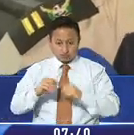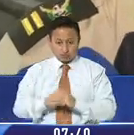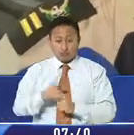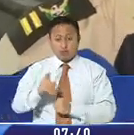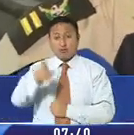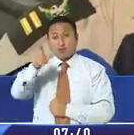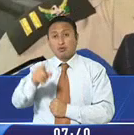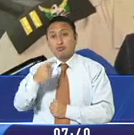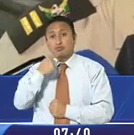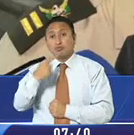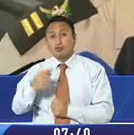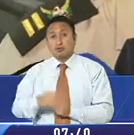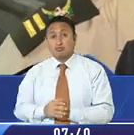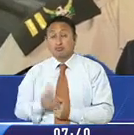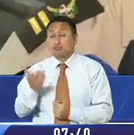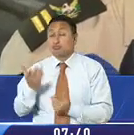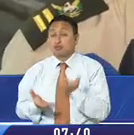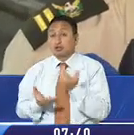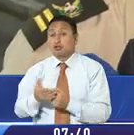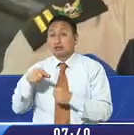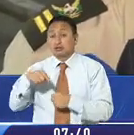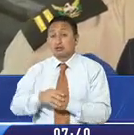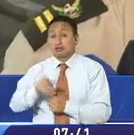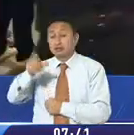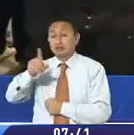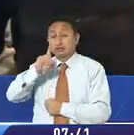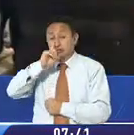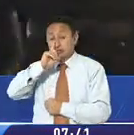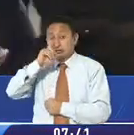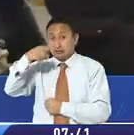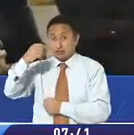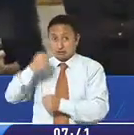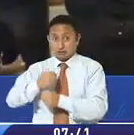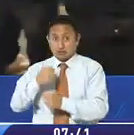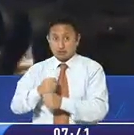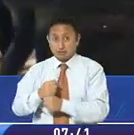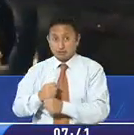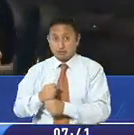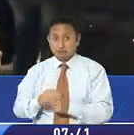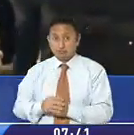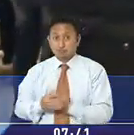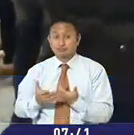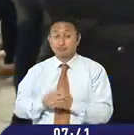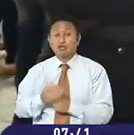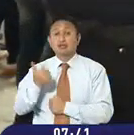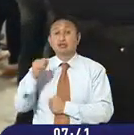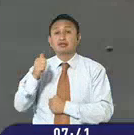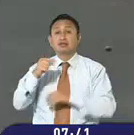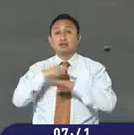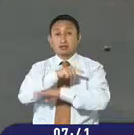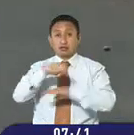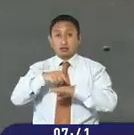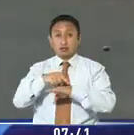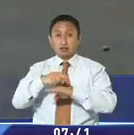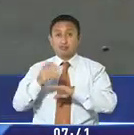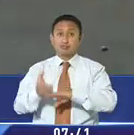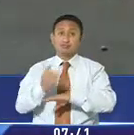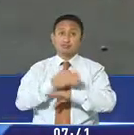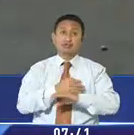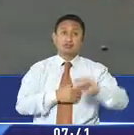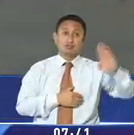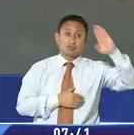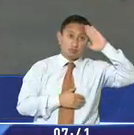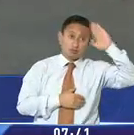comenta que posiblemente sea un trabajador de Gilport. El tétrico hallazgo se da 10 horas después de que agentes antidrogas